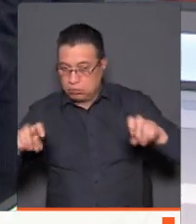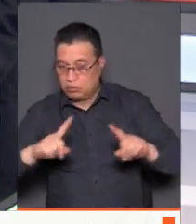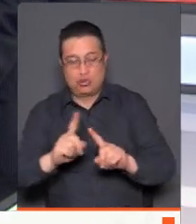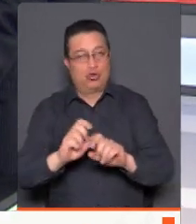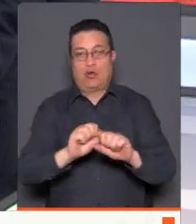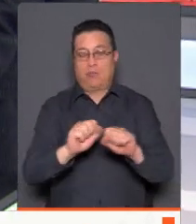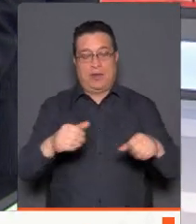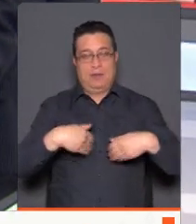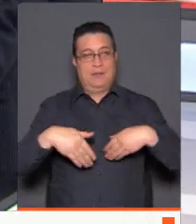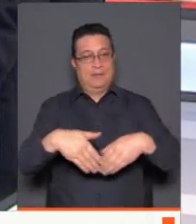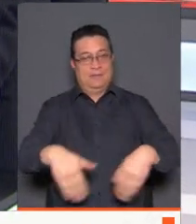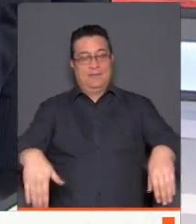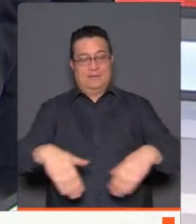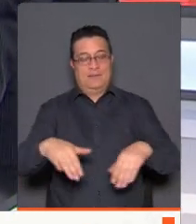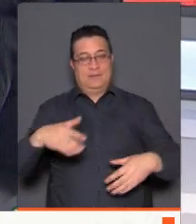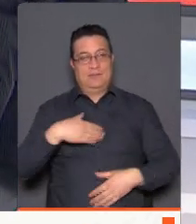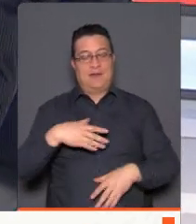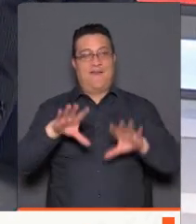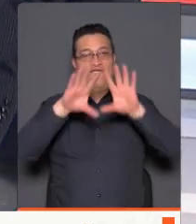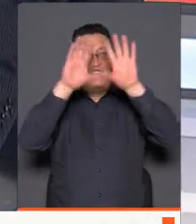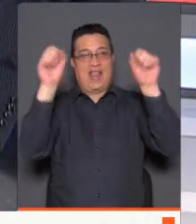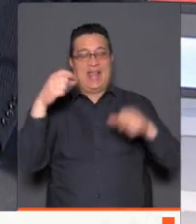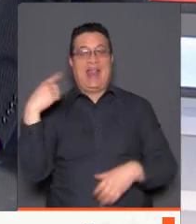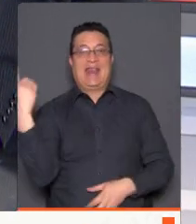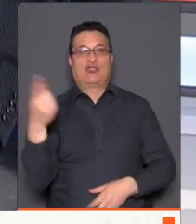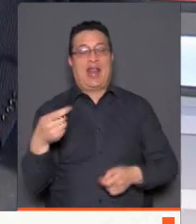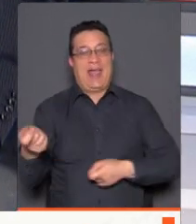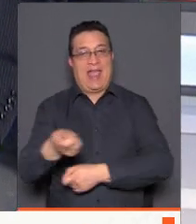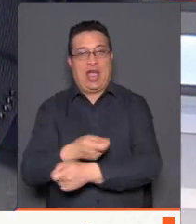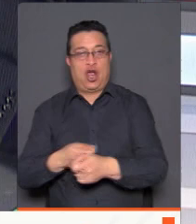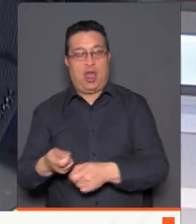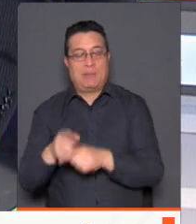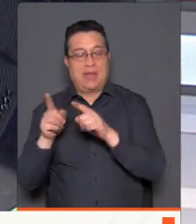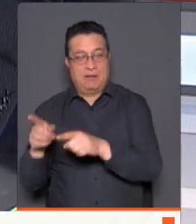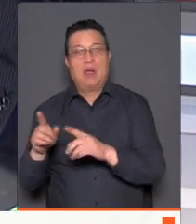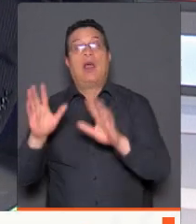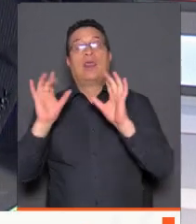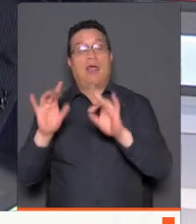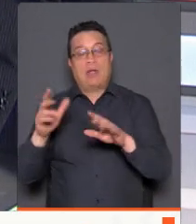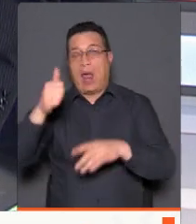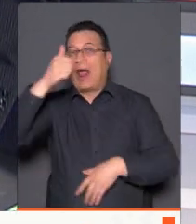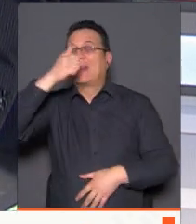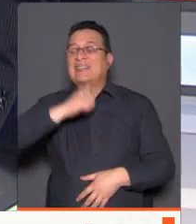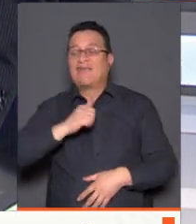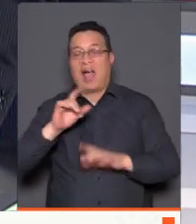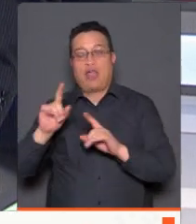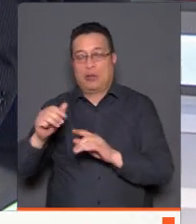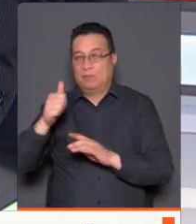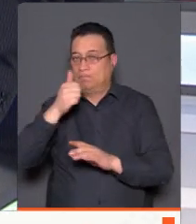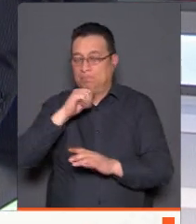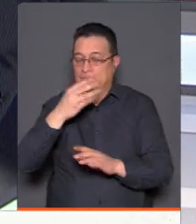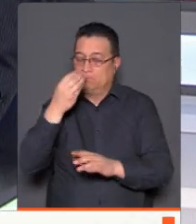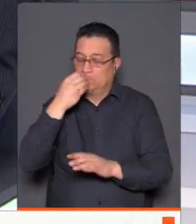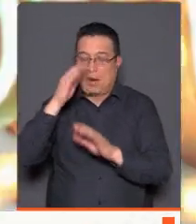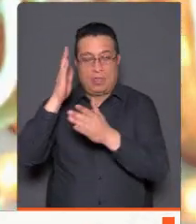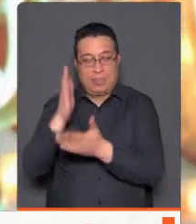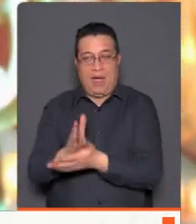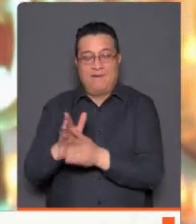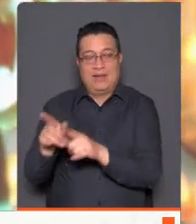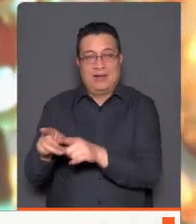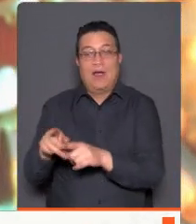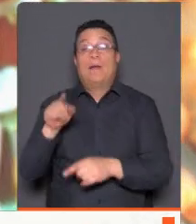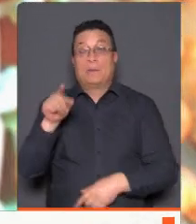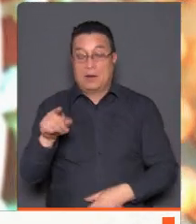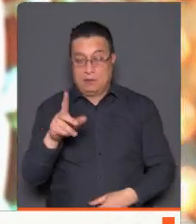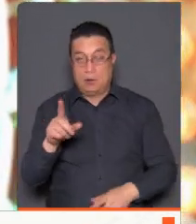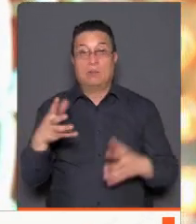organismo independiente como la Fiscalía Nacional Económica, las que además son de carácter reservadas y confidenciales. O sea, acá le tira la